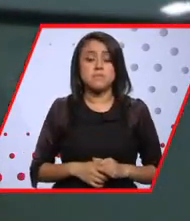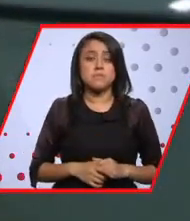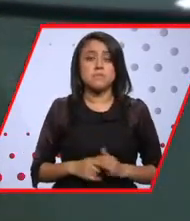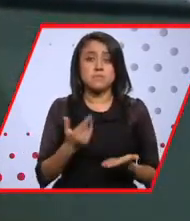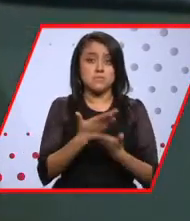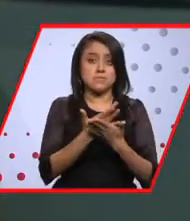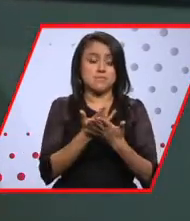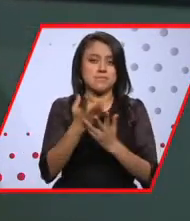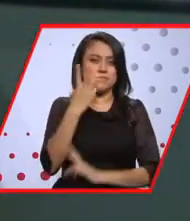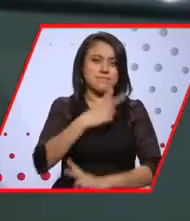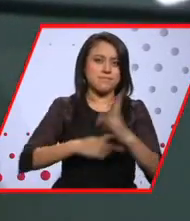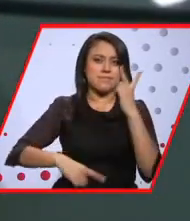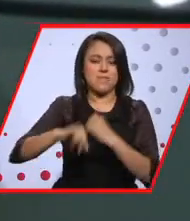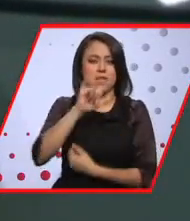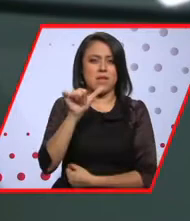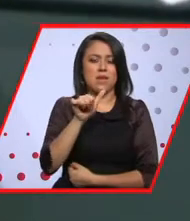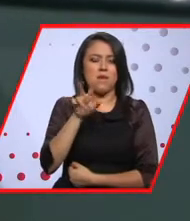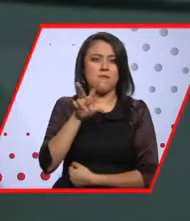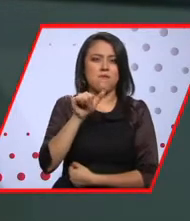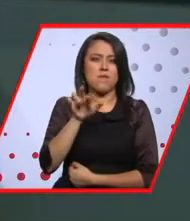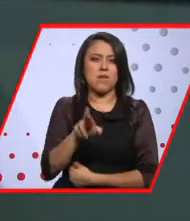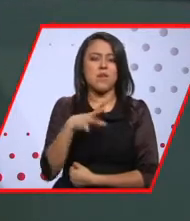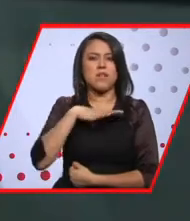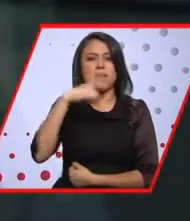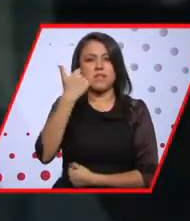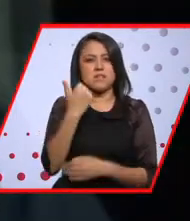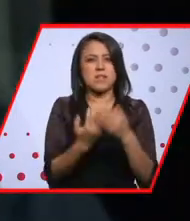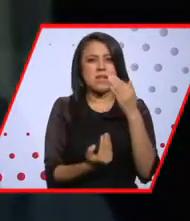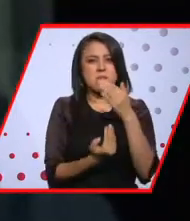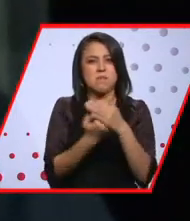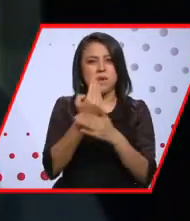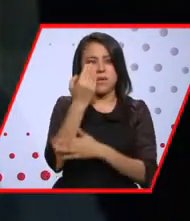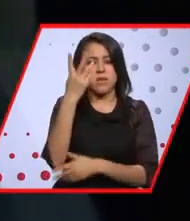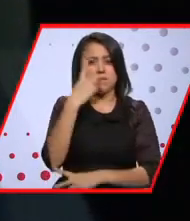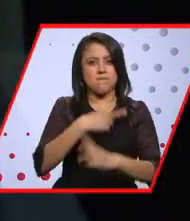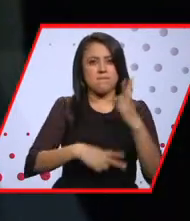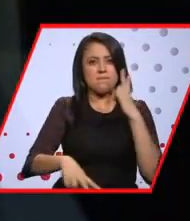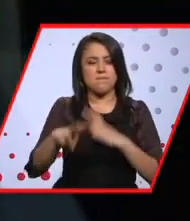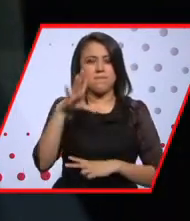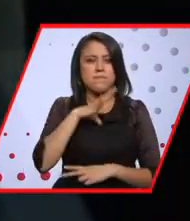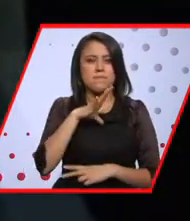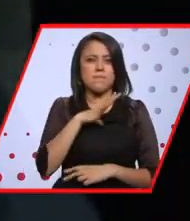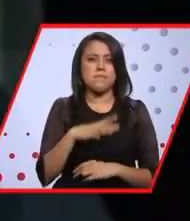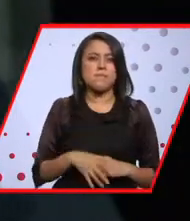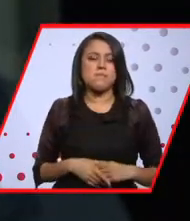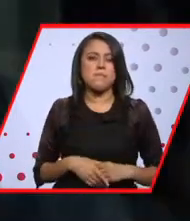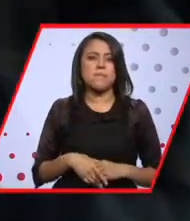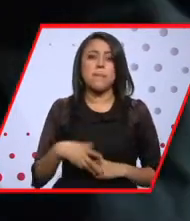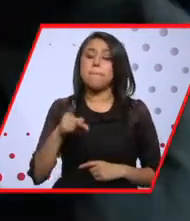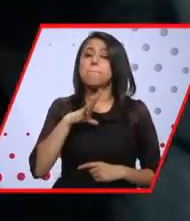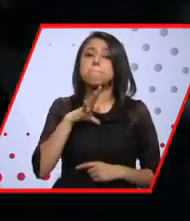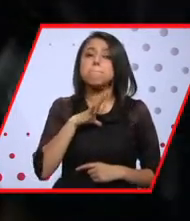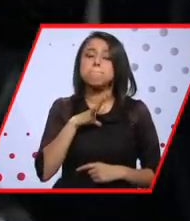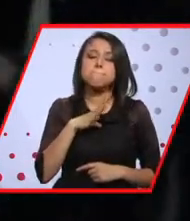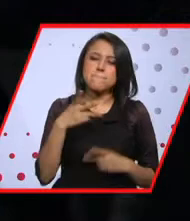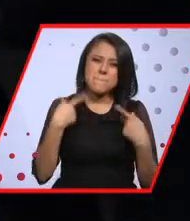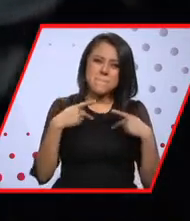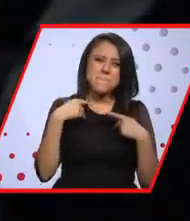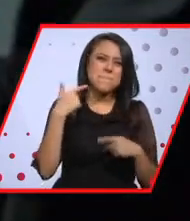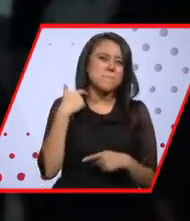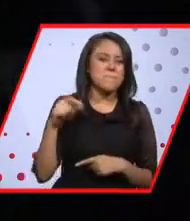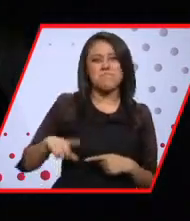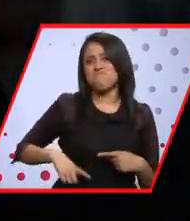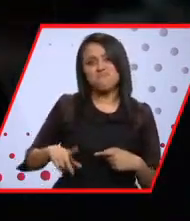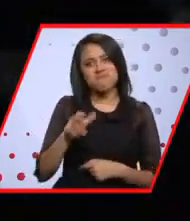llegada de Javier Duarte desde las 7 de la mañana, hora de Guatemala. Hasta el momento el exfuncionario mexicano no ha